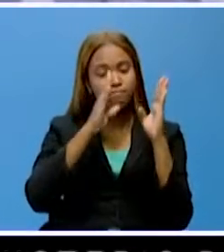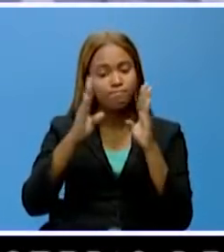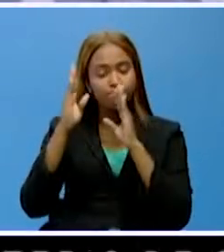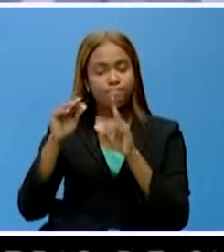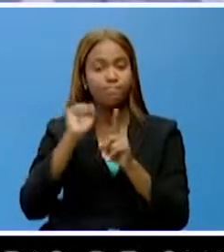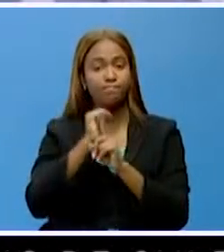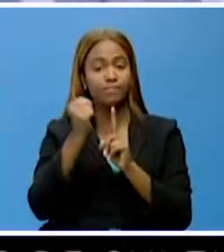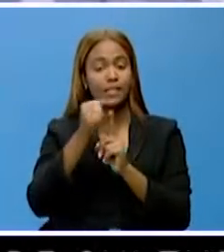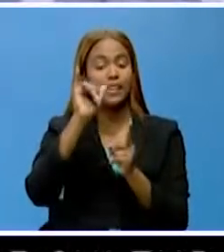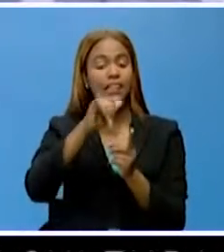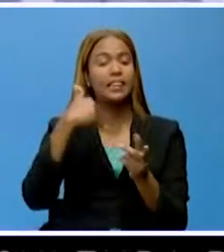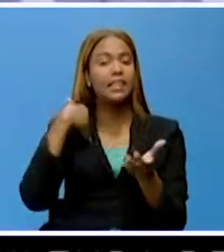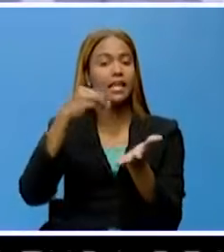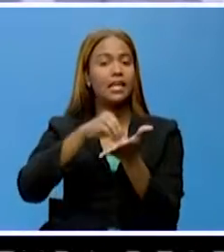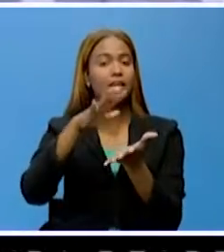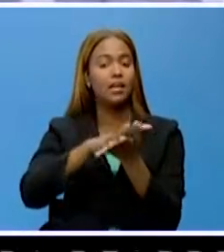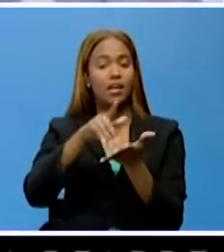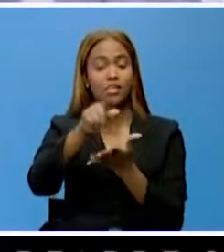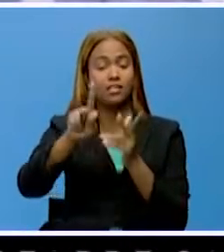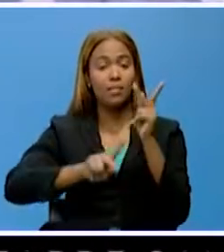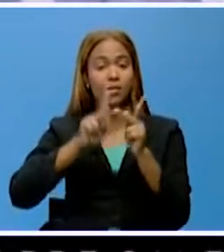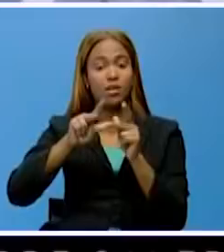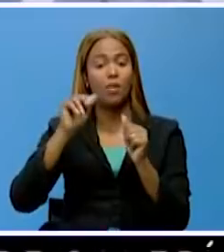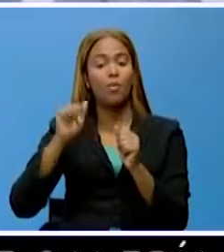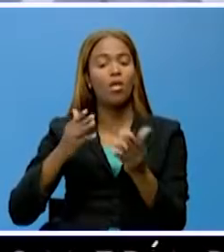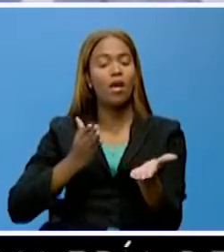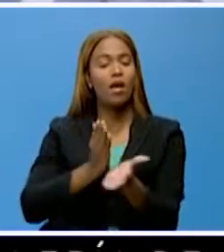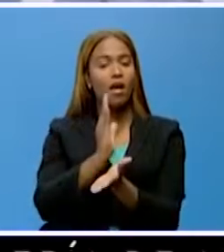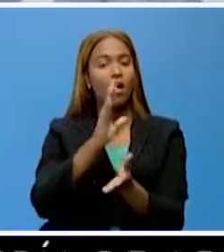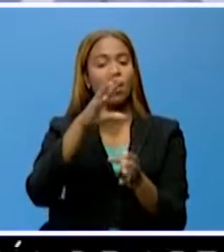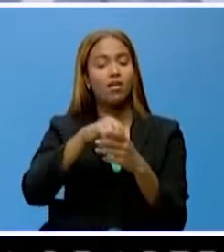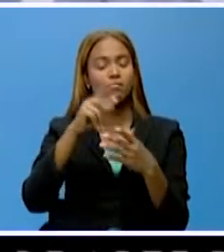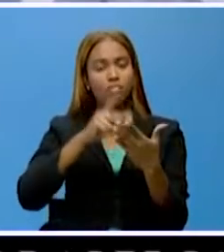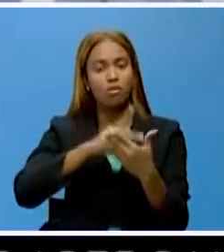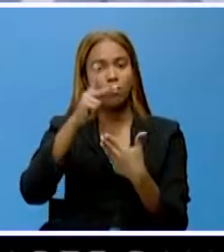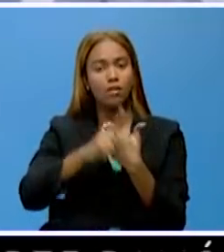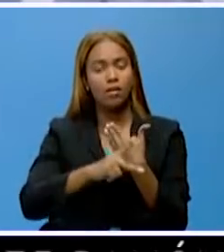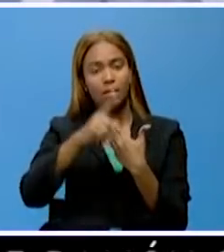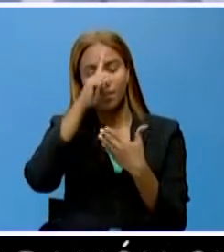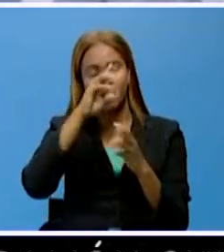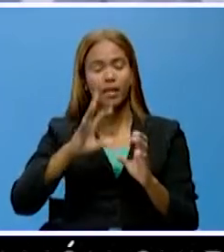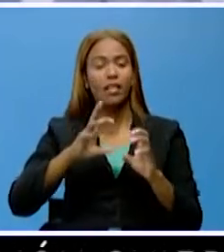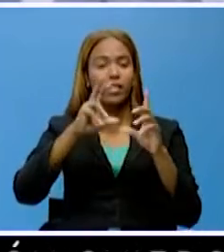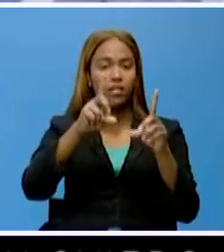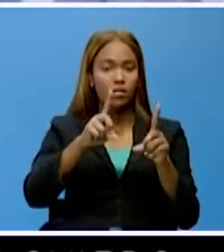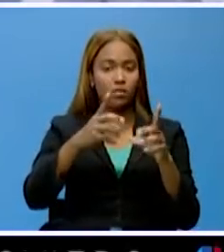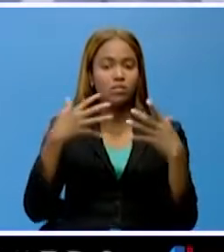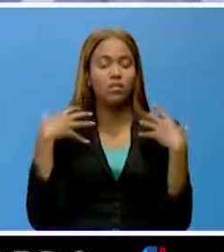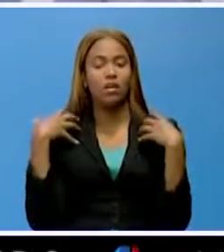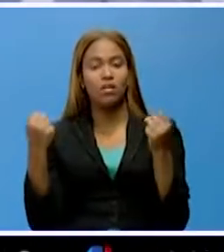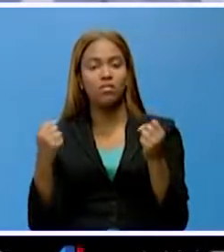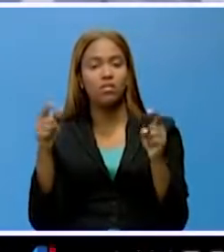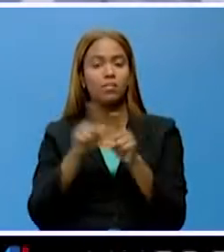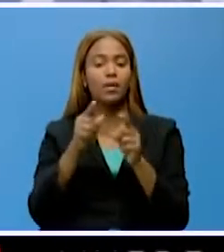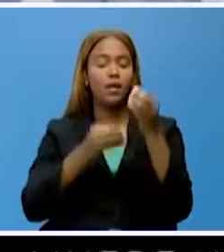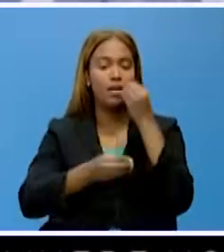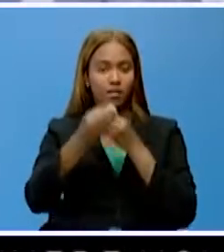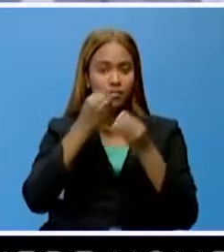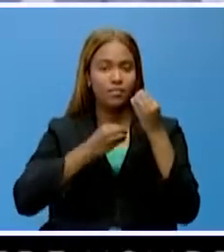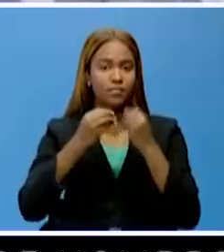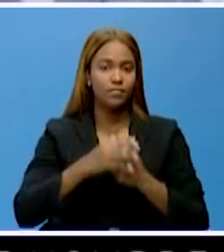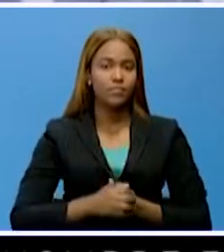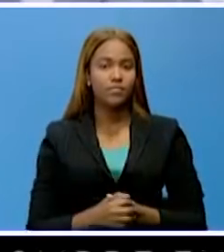que contempla a que los beneficiarios puedan acceder a programas de educación, salud y